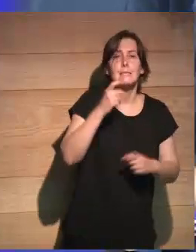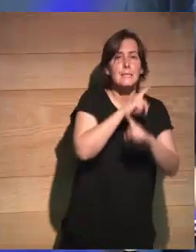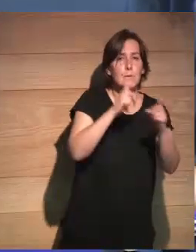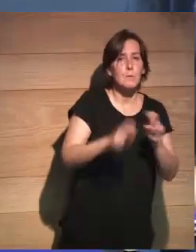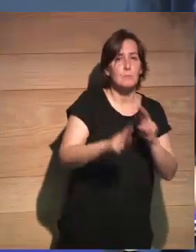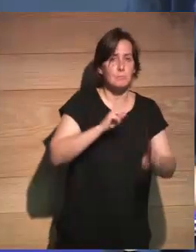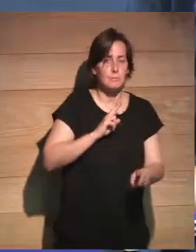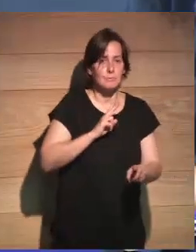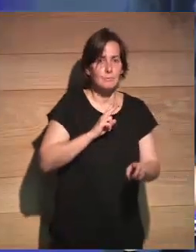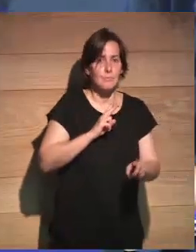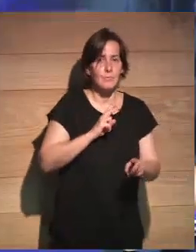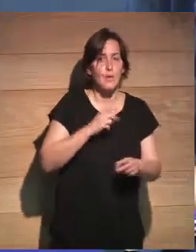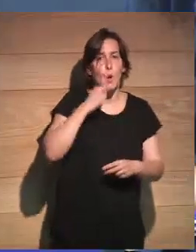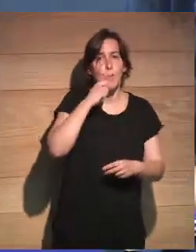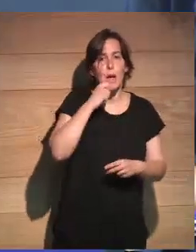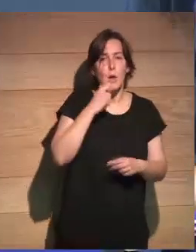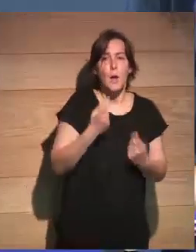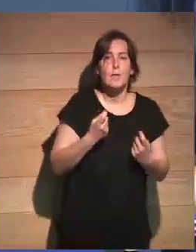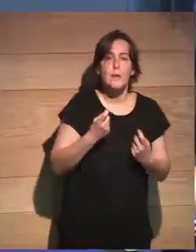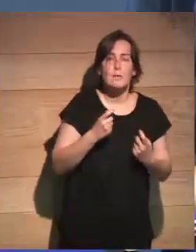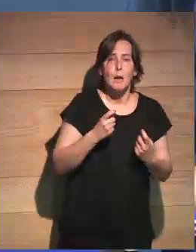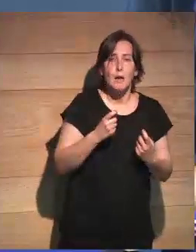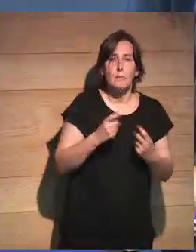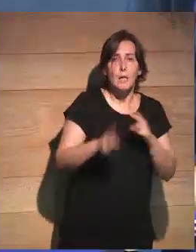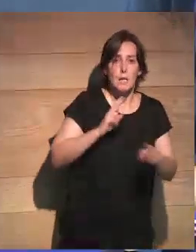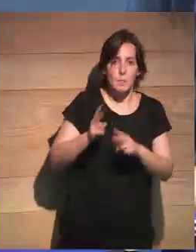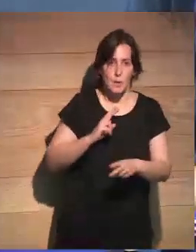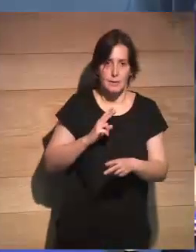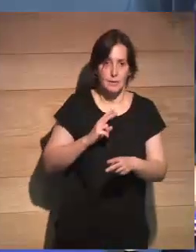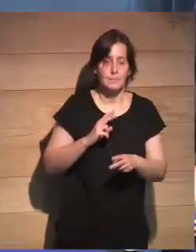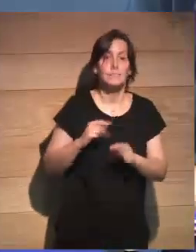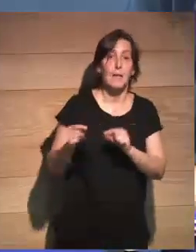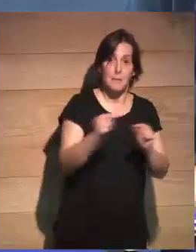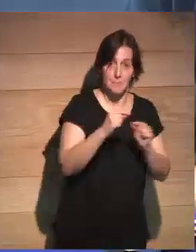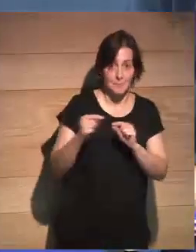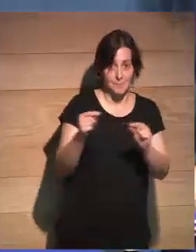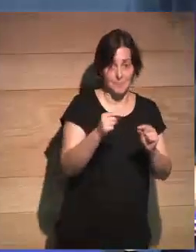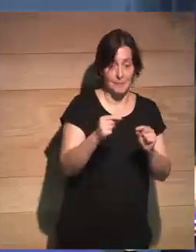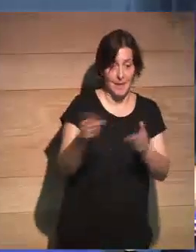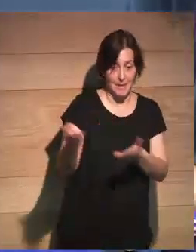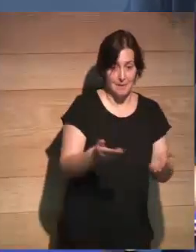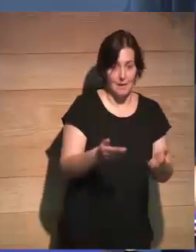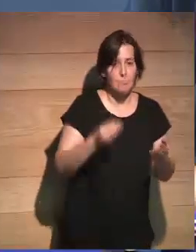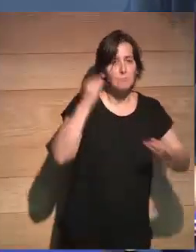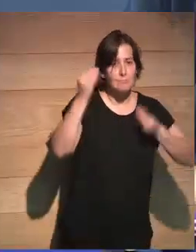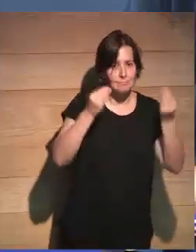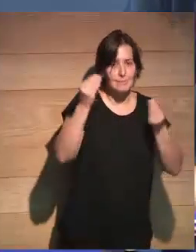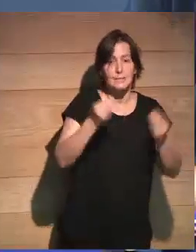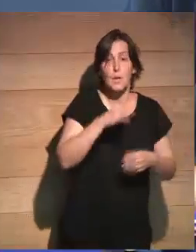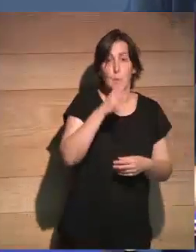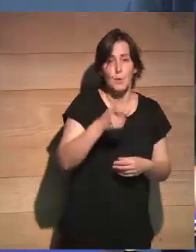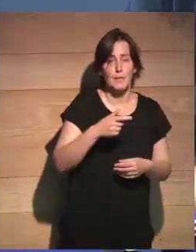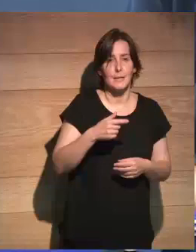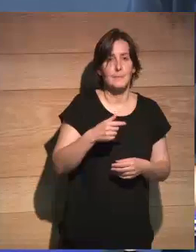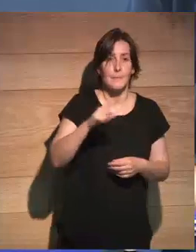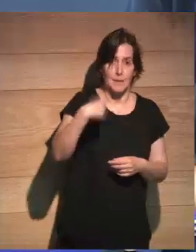preguntas sobre las que el ser humano necesita respuestas. Invitados a nuestra mesa redonda, reflexionen sobre ello porque me gustaría